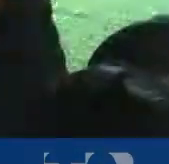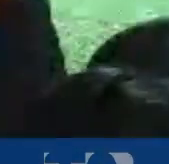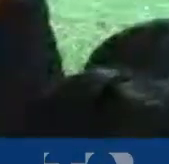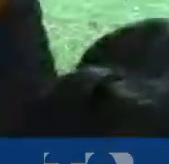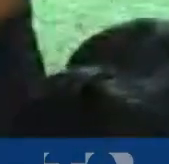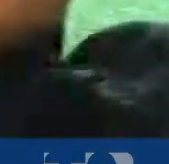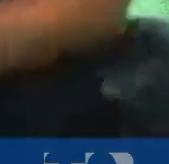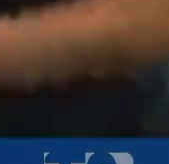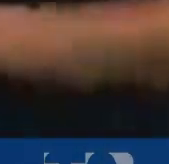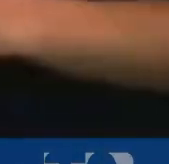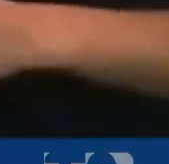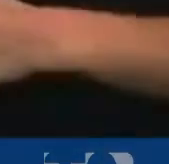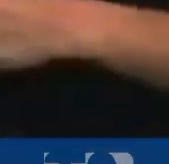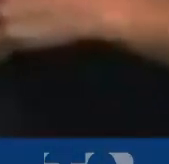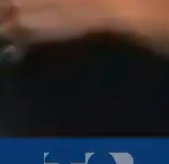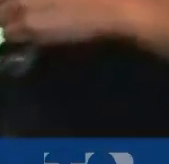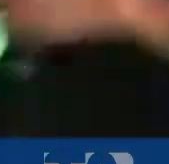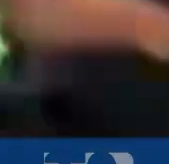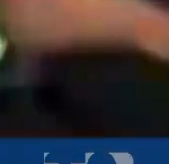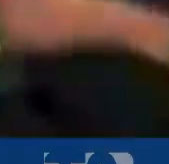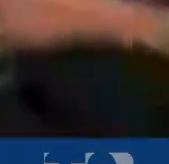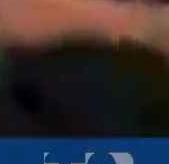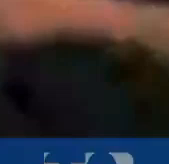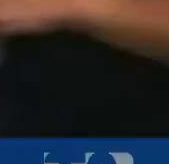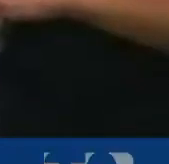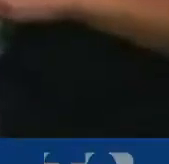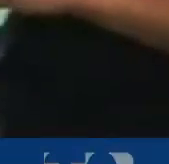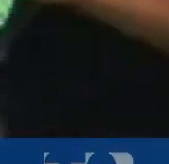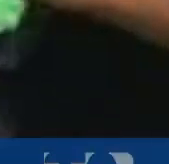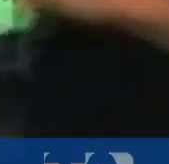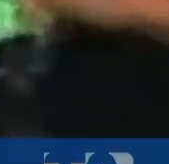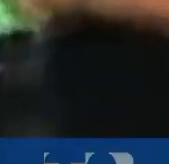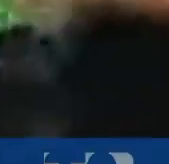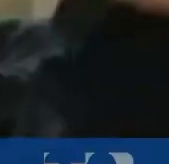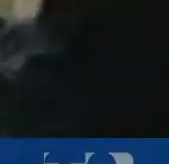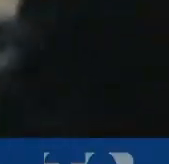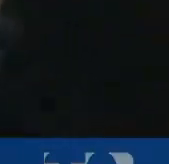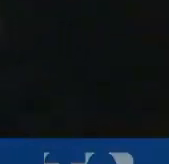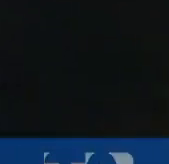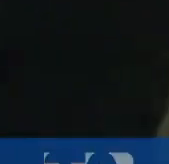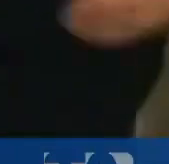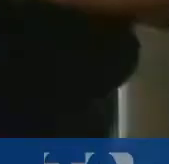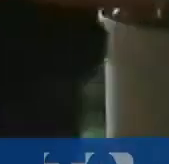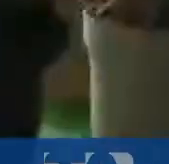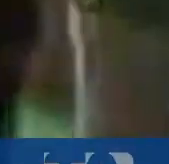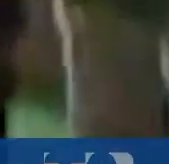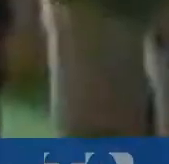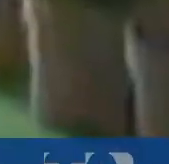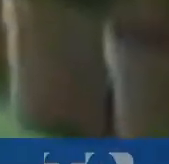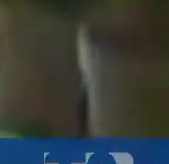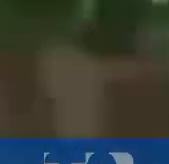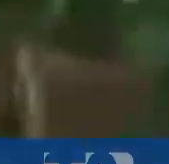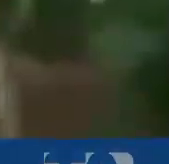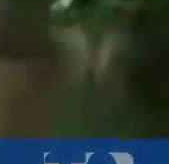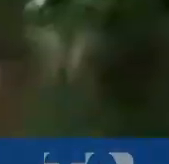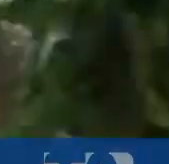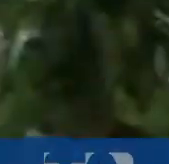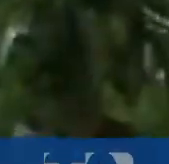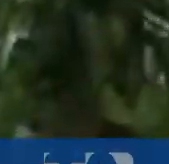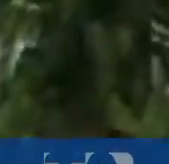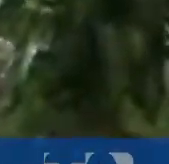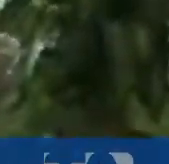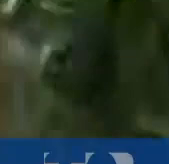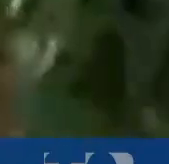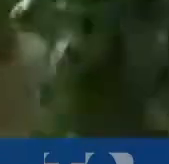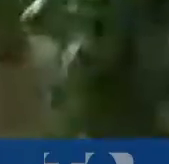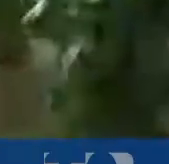centro comercial y aprovechan también el espacio para poder seguir colocando la vacunación. ¿Me repite los horarios y los días que va a atender este punto de